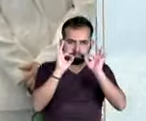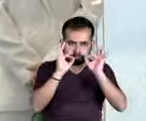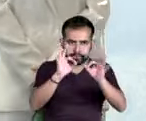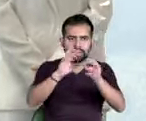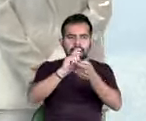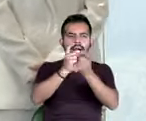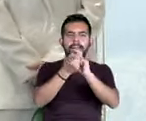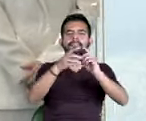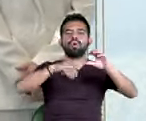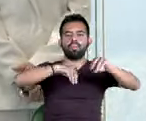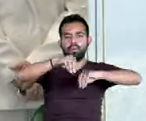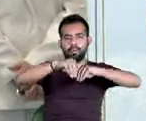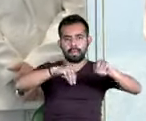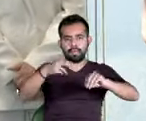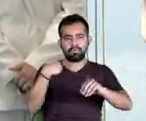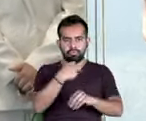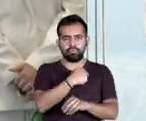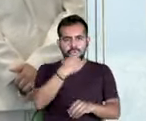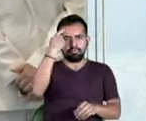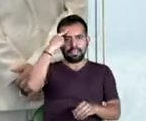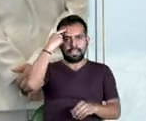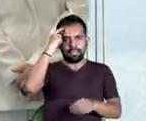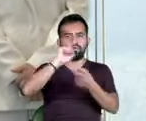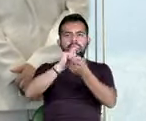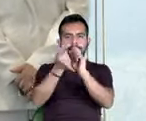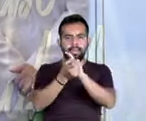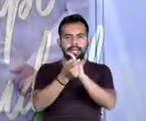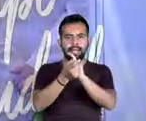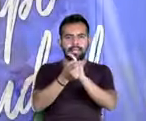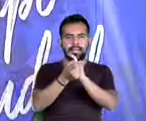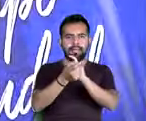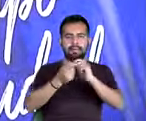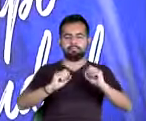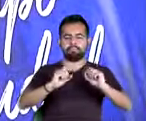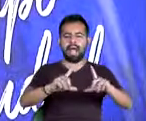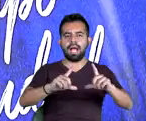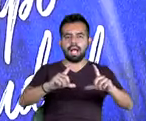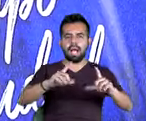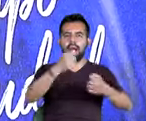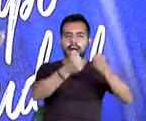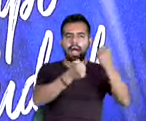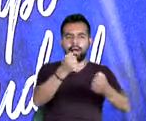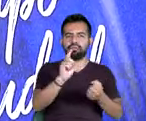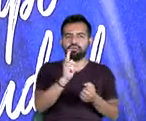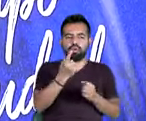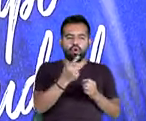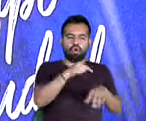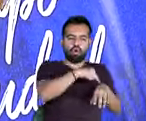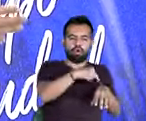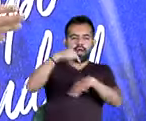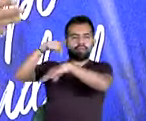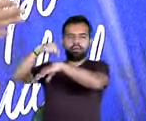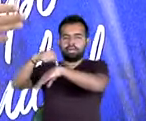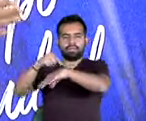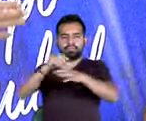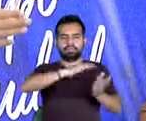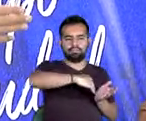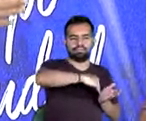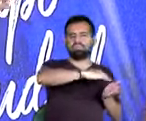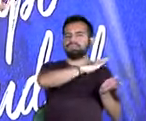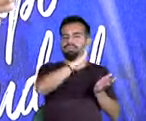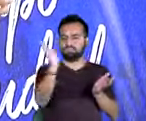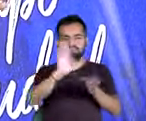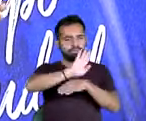movilidad tiene pendiente que desarrollemos preguntas como esas. No es lo que a mí se me ocurra, sino lo que la técnica diga. Por lo tanto, es muy